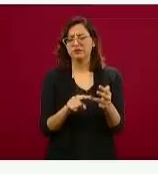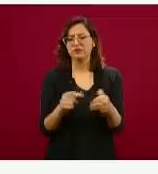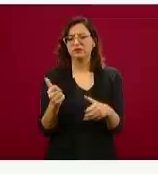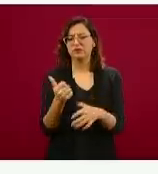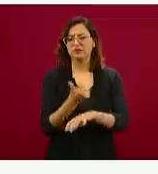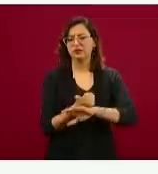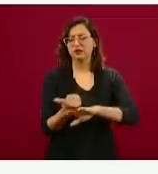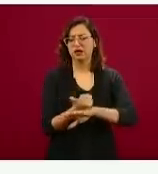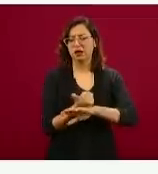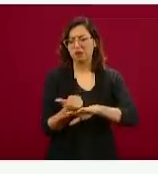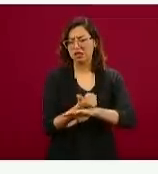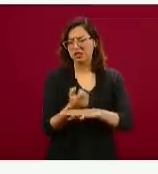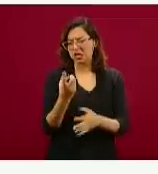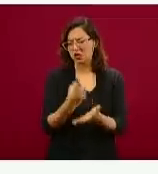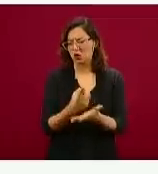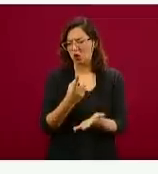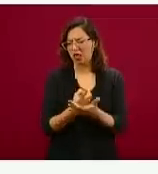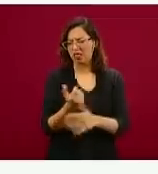amarilla o dorada,